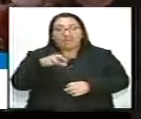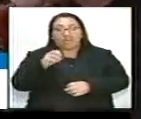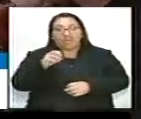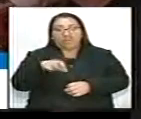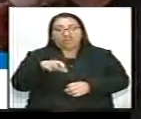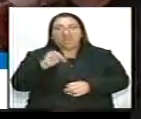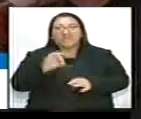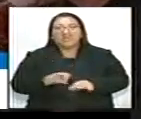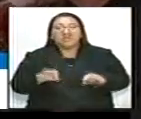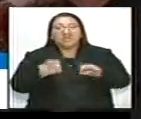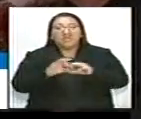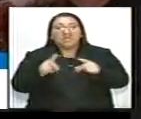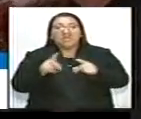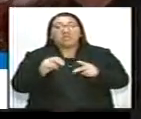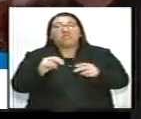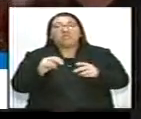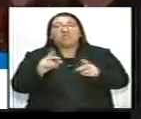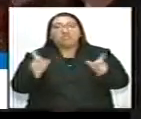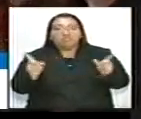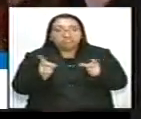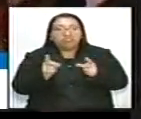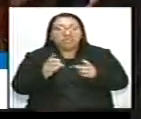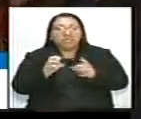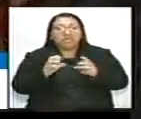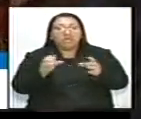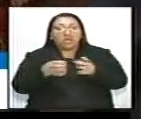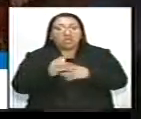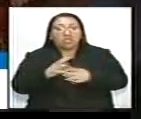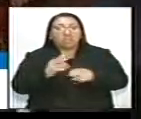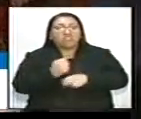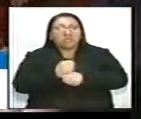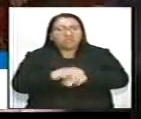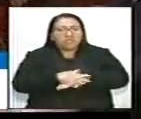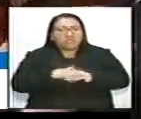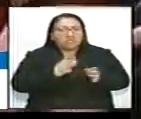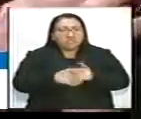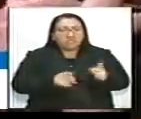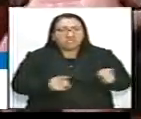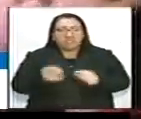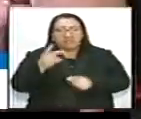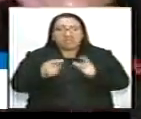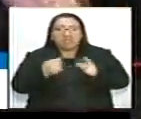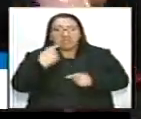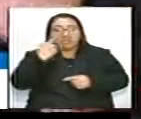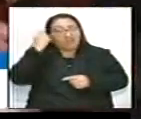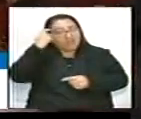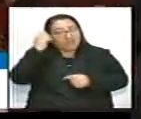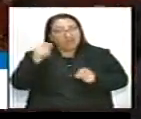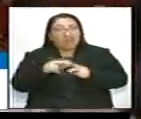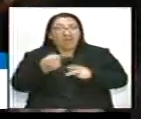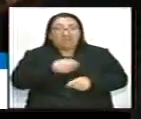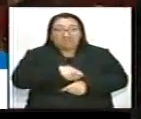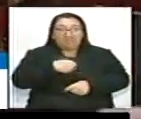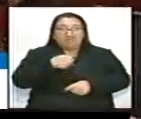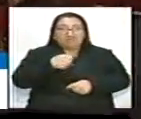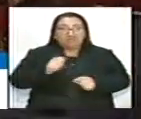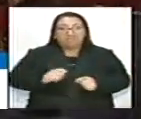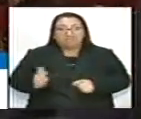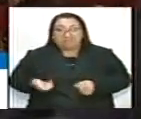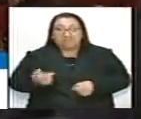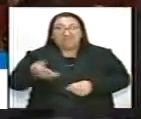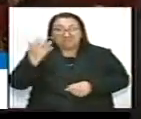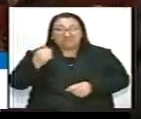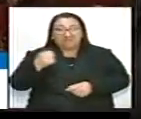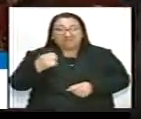pedir al señor ministro de que empiece a operar, porque la legislación está hecha, lo que falta